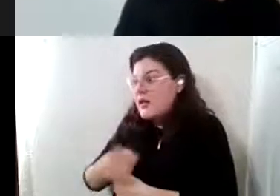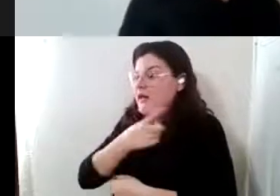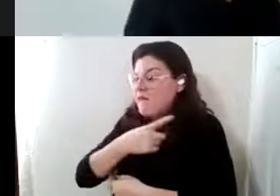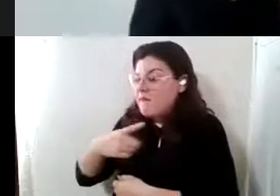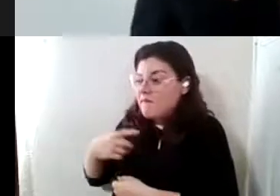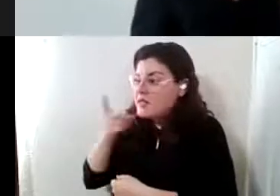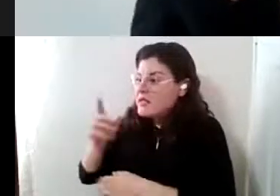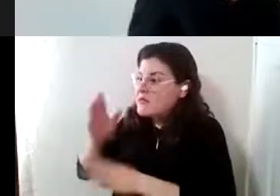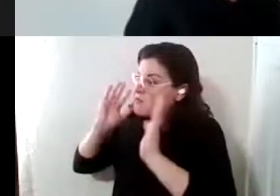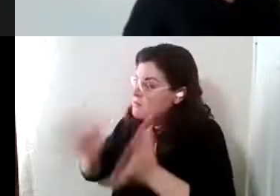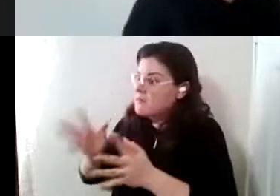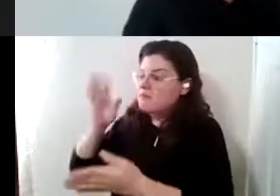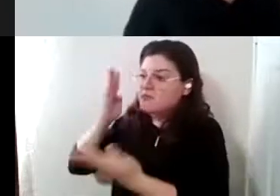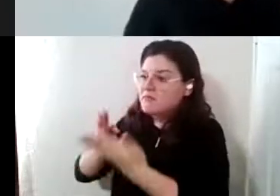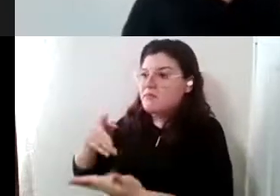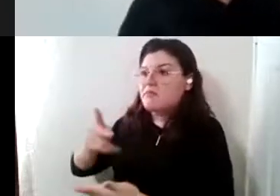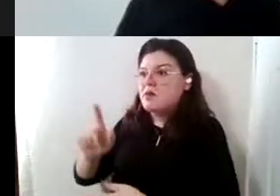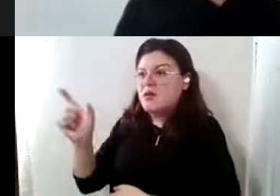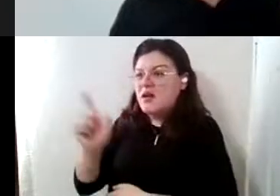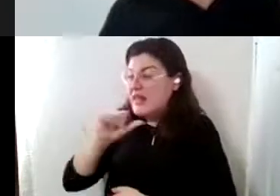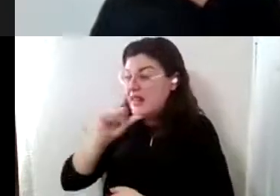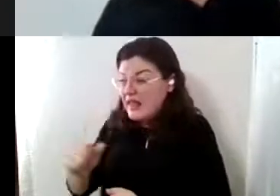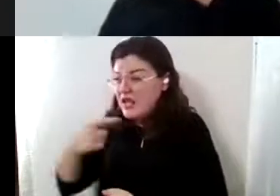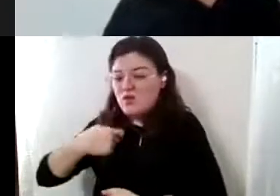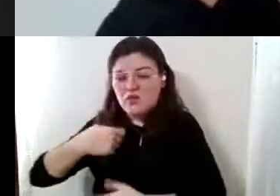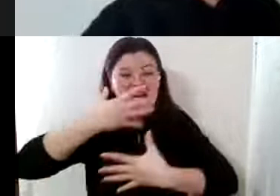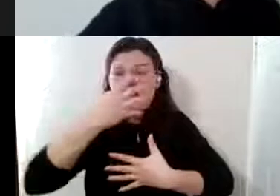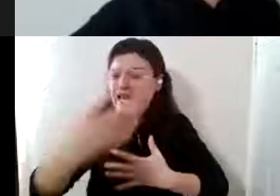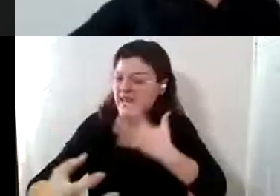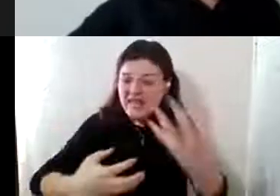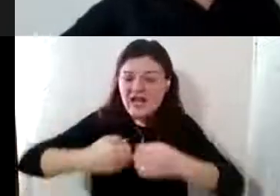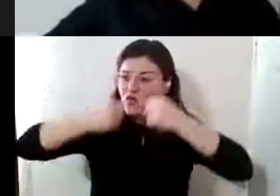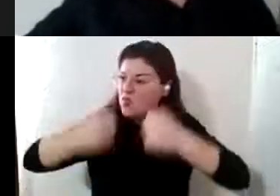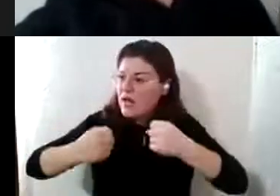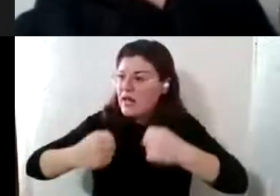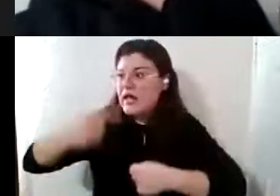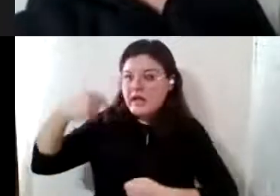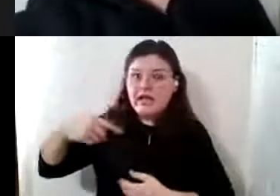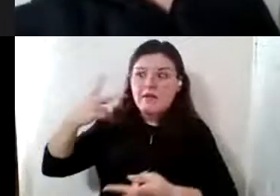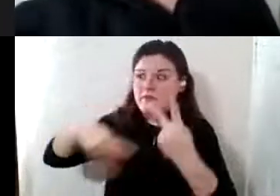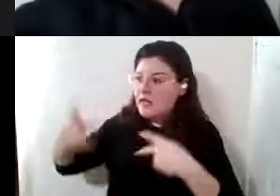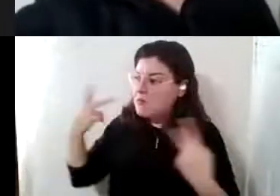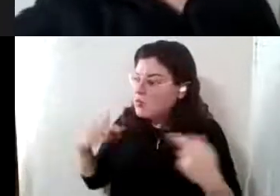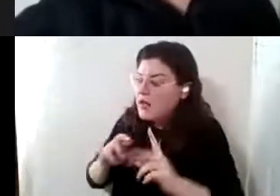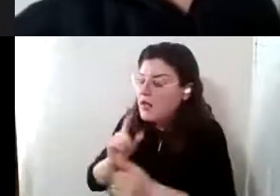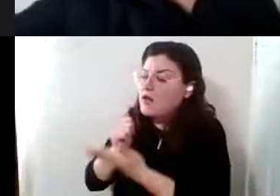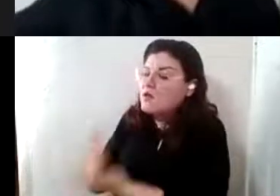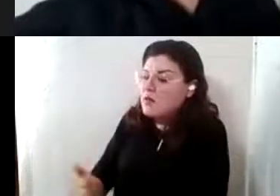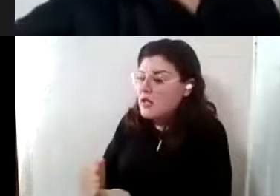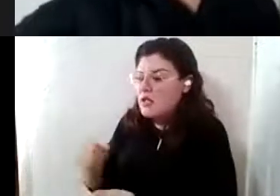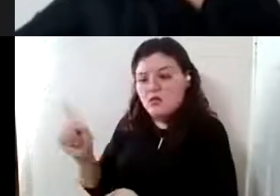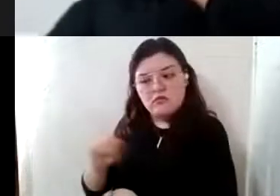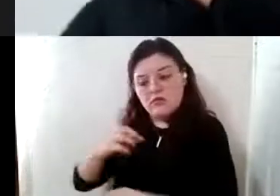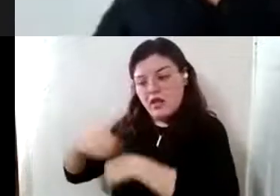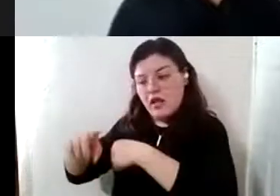para, entonces gritas muy fuerte hasta que vengan a ayudarte. No debes dejar que te hagan daño.